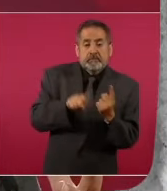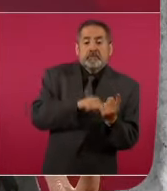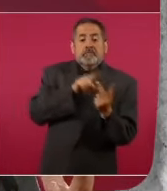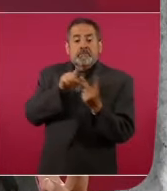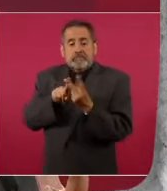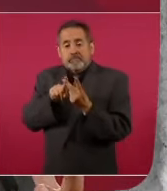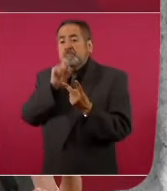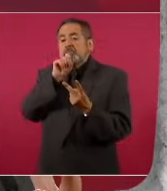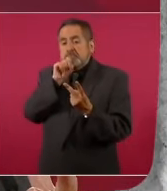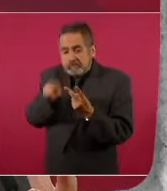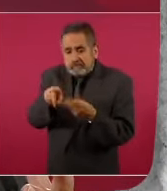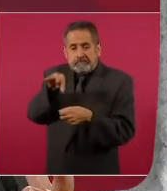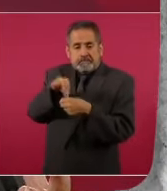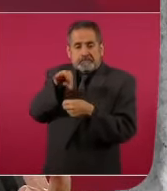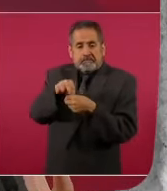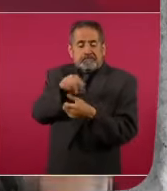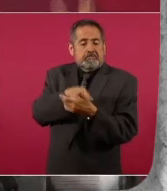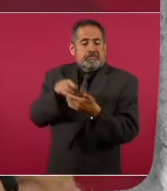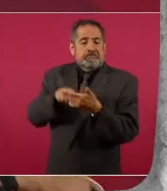quieres